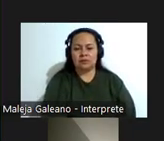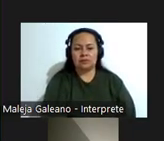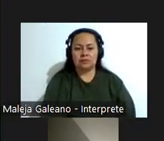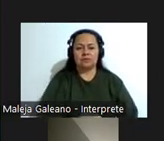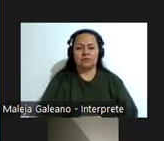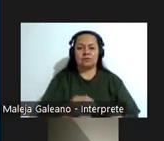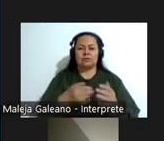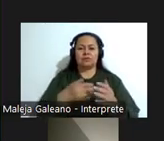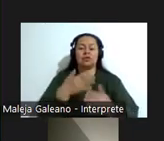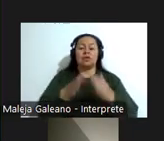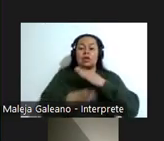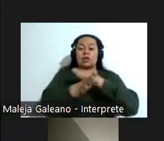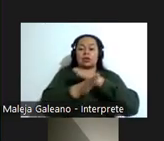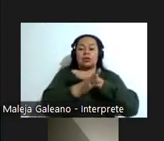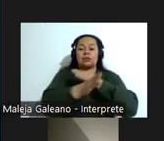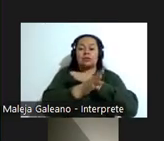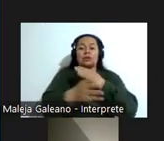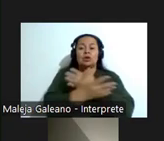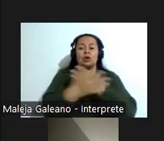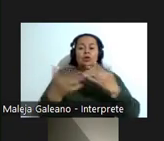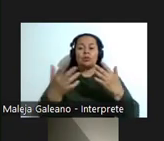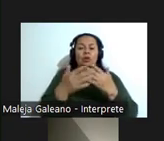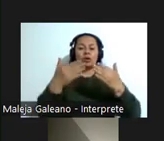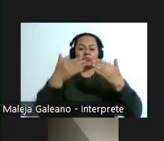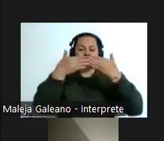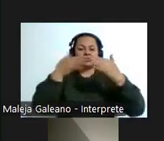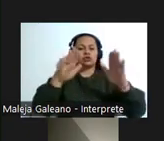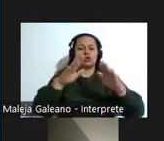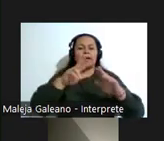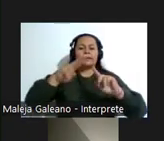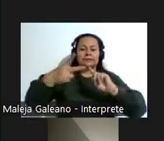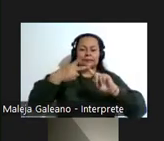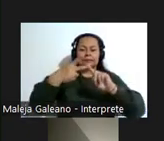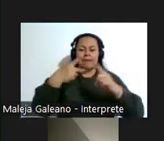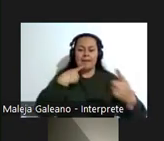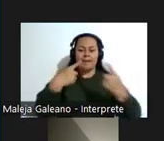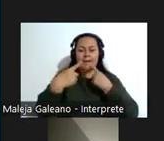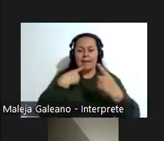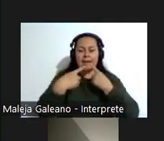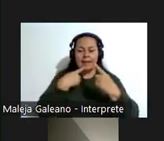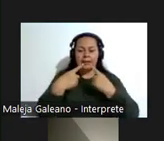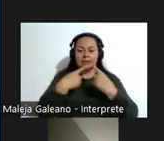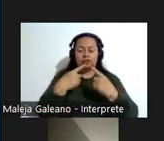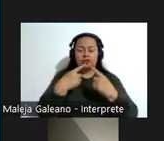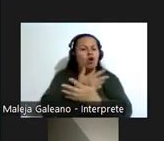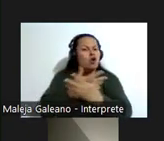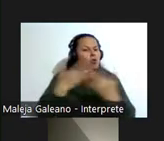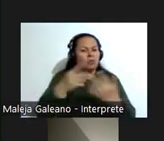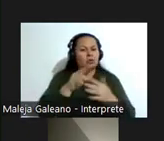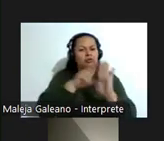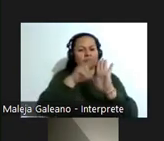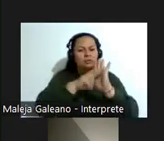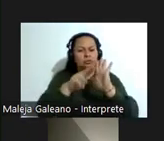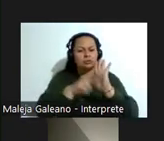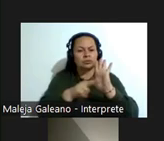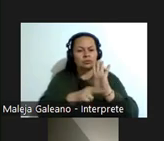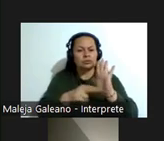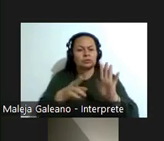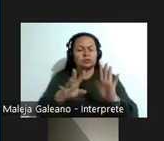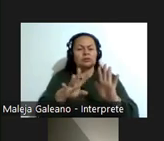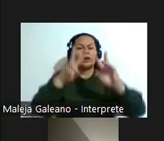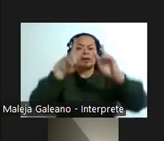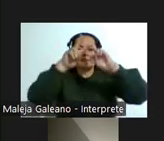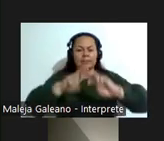Con esto quiero abrir paso a la segunda discusión, y es lo que normalmente sucede en la investigación o en el